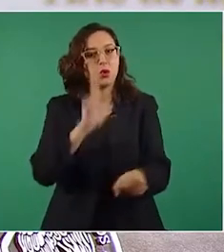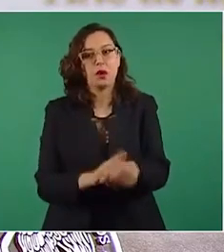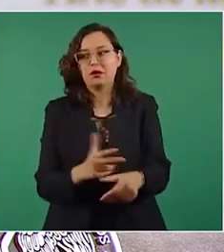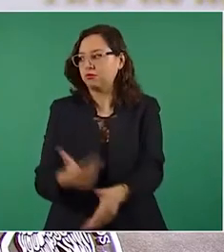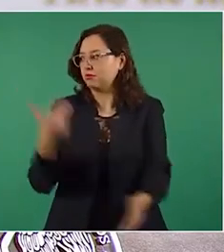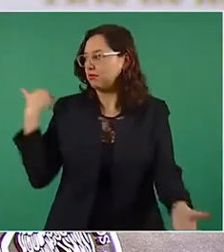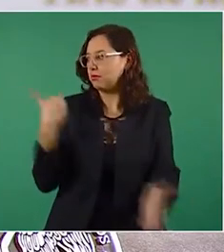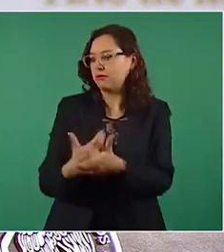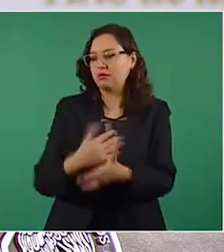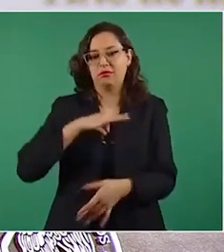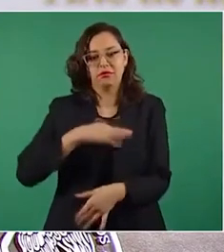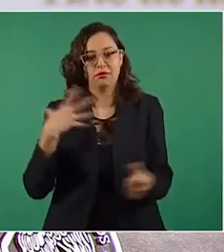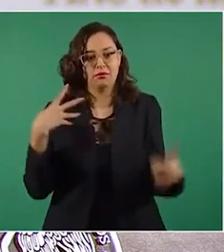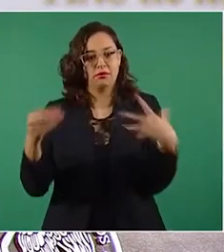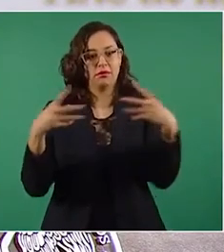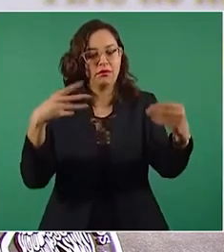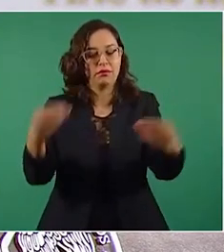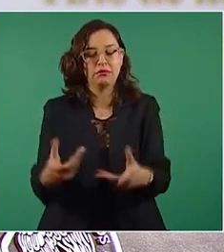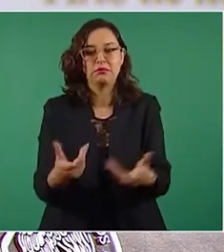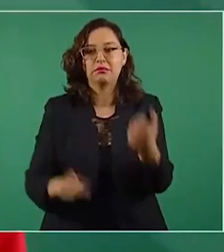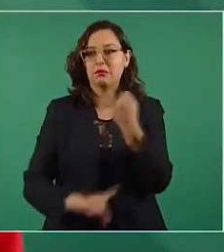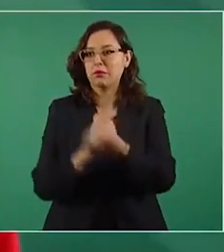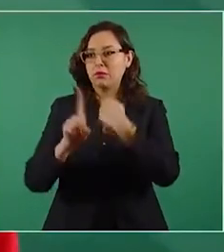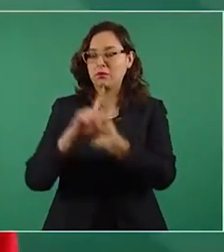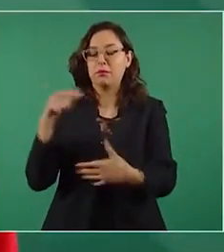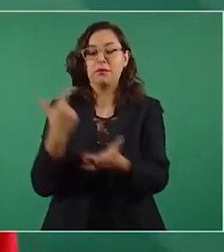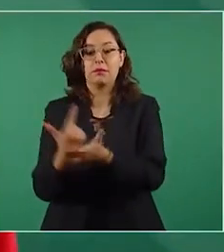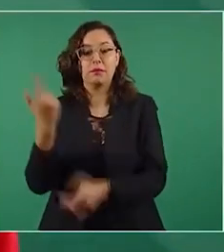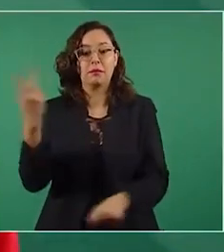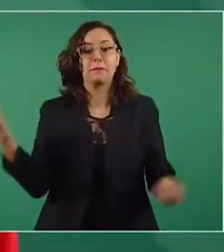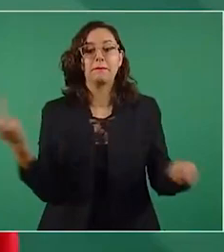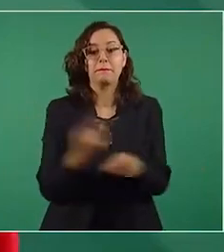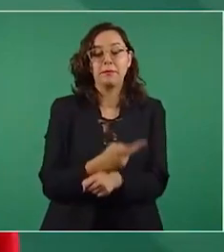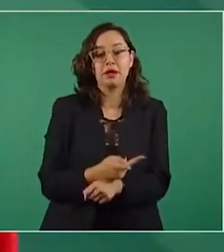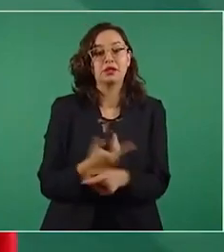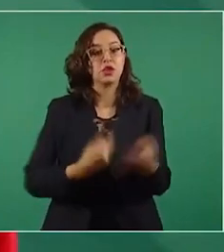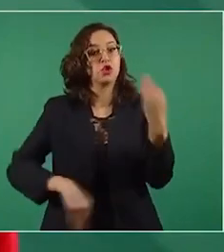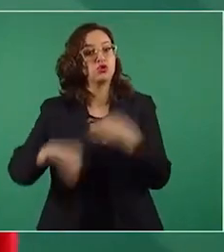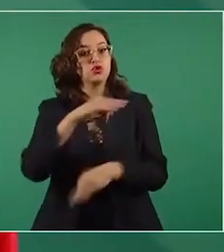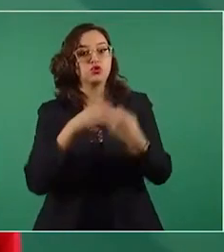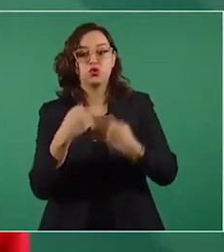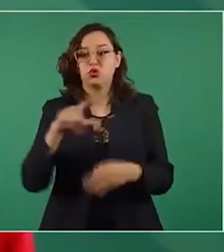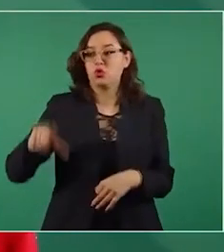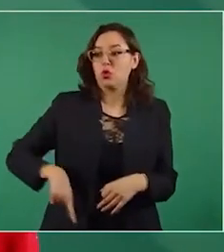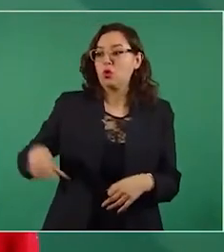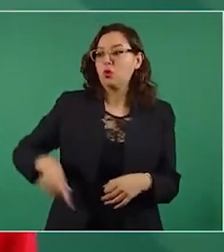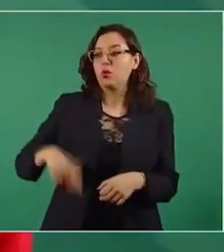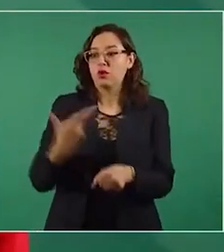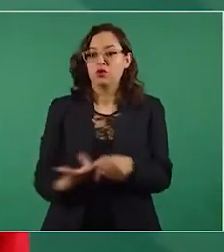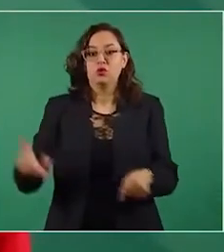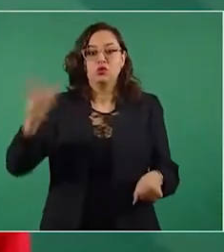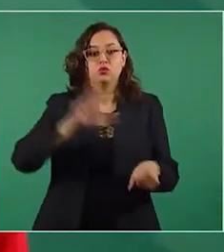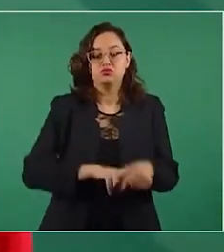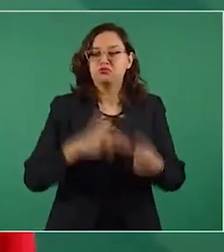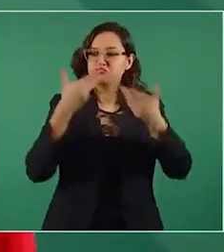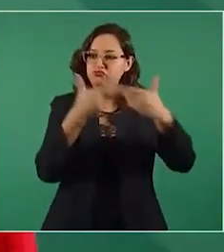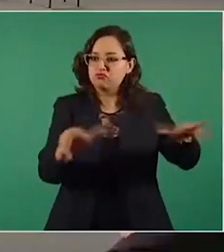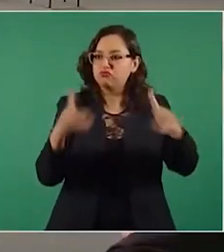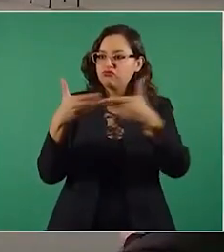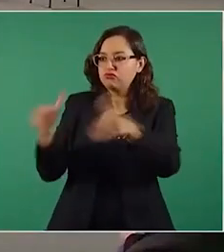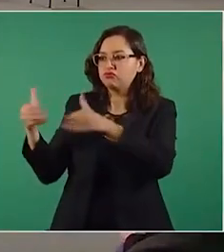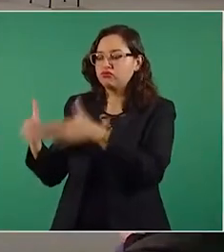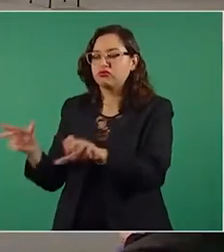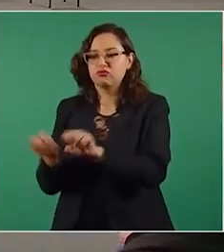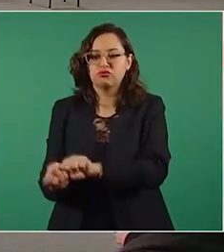sanitaria en 2020, donde los servicios públicos asumieron el mayor peso en la respuesta a la